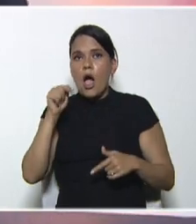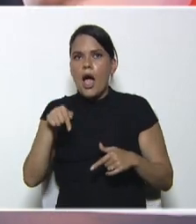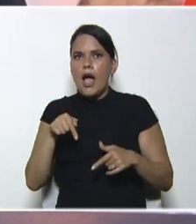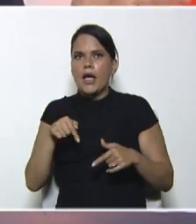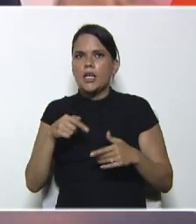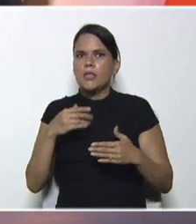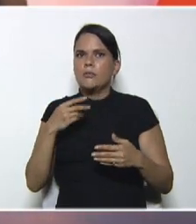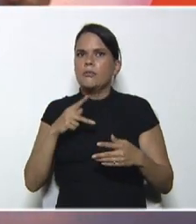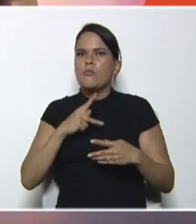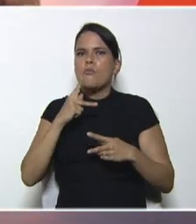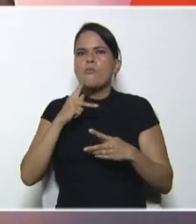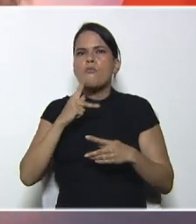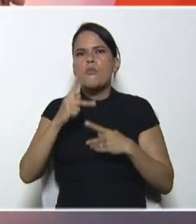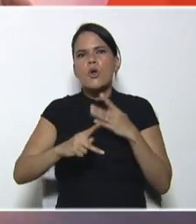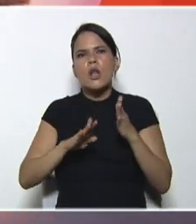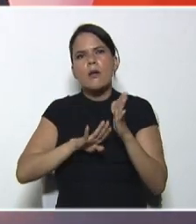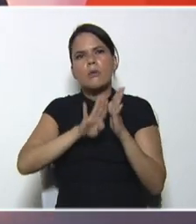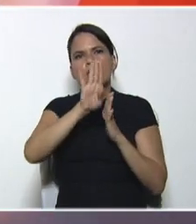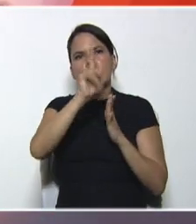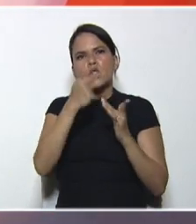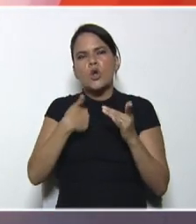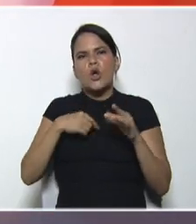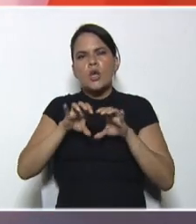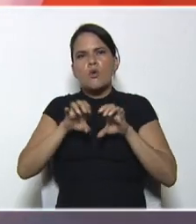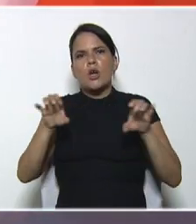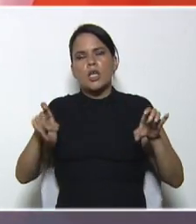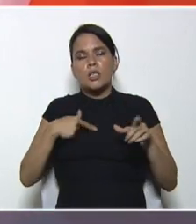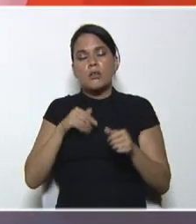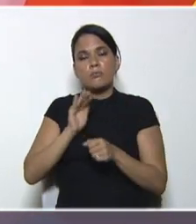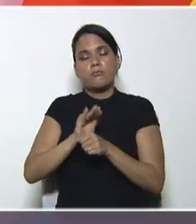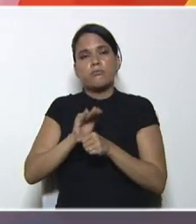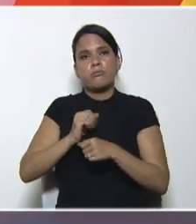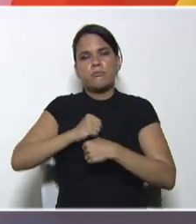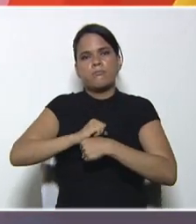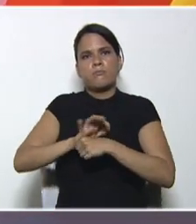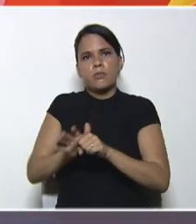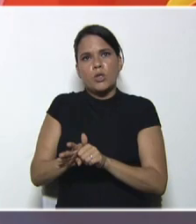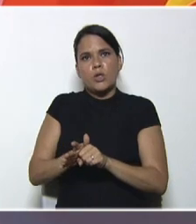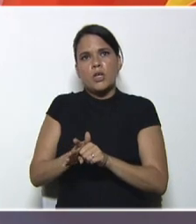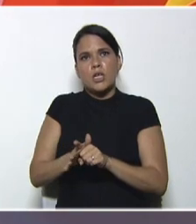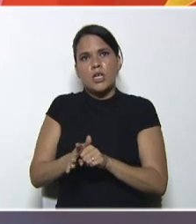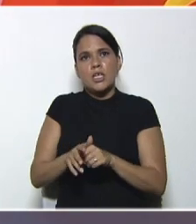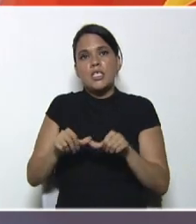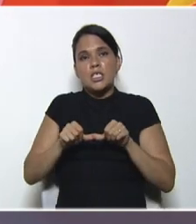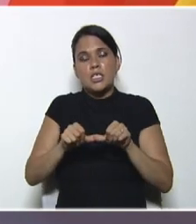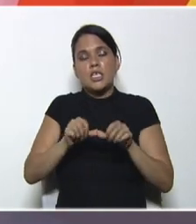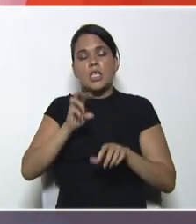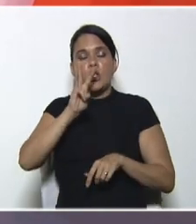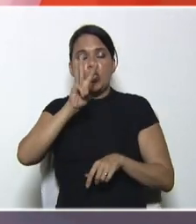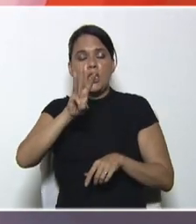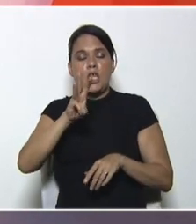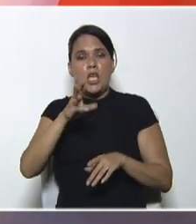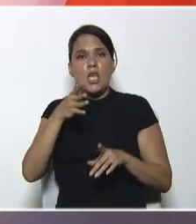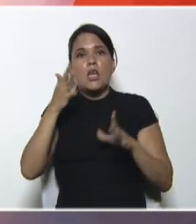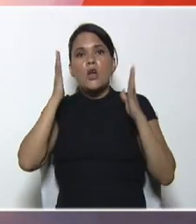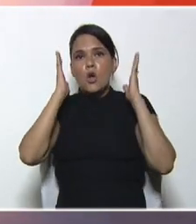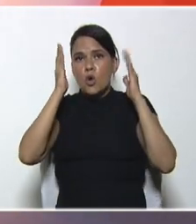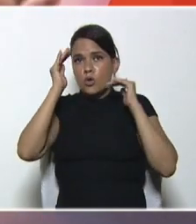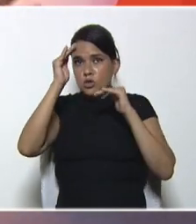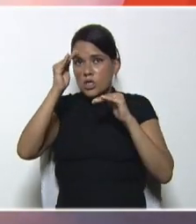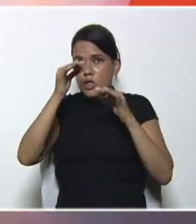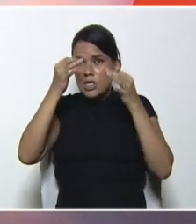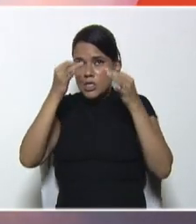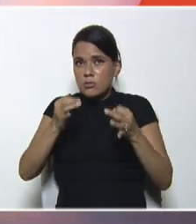educativa que te protege del COVID-19 mientras te quedes en casa, siguiendo 3 consejos que siempre te recordamos. Usar